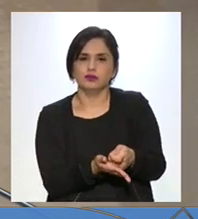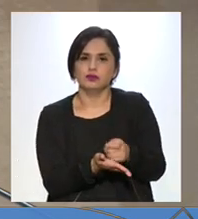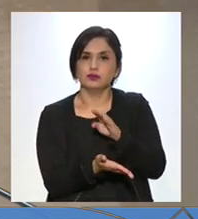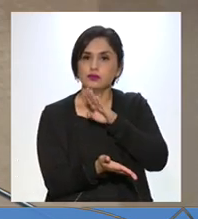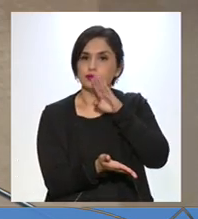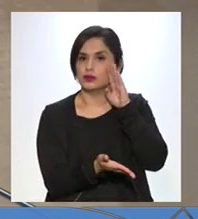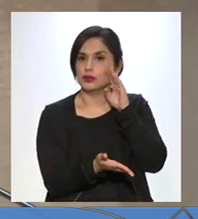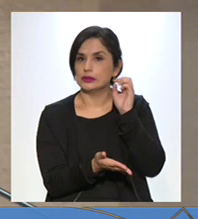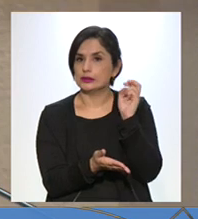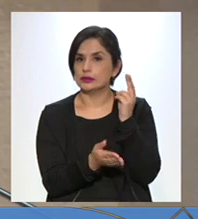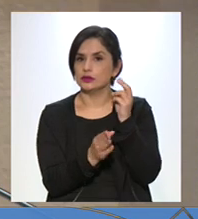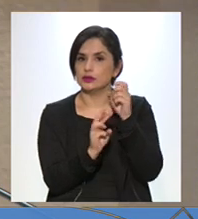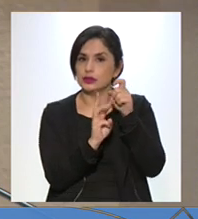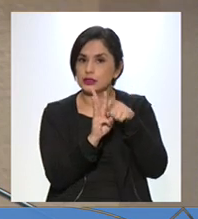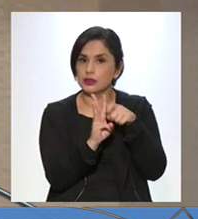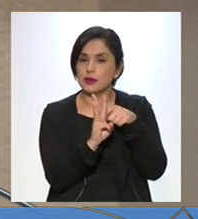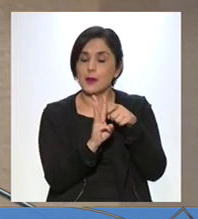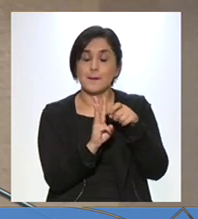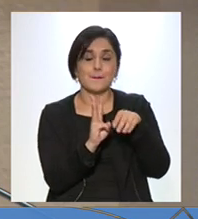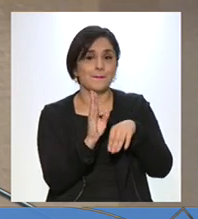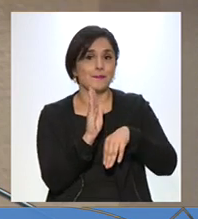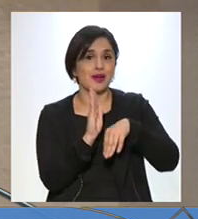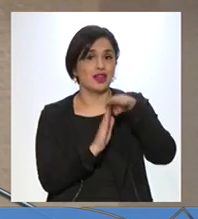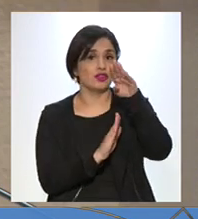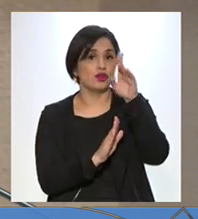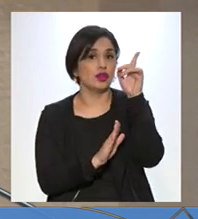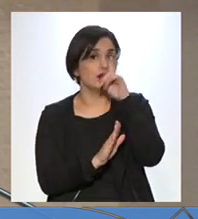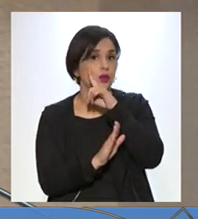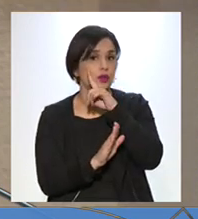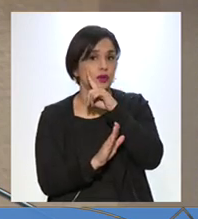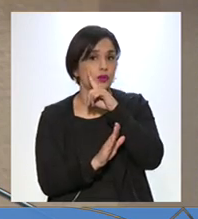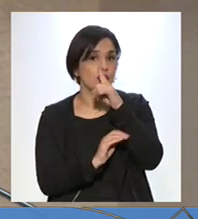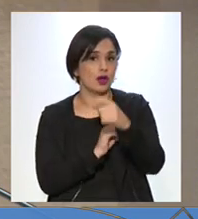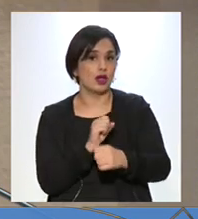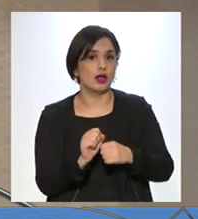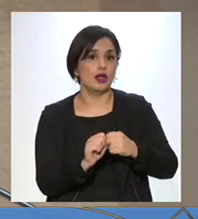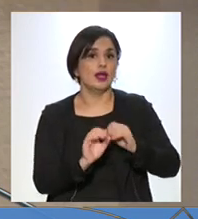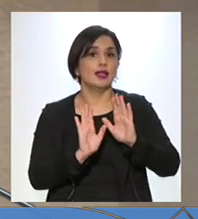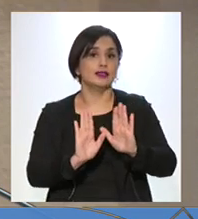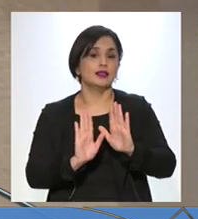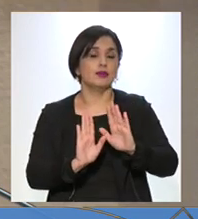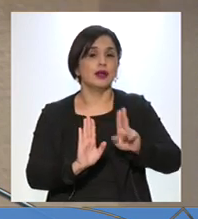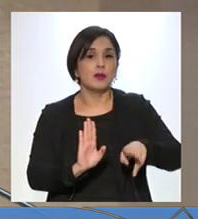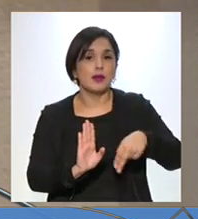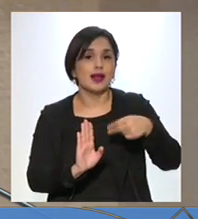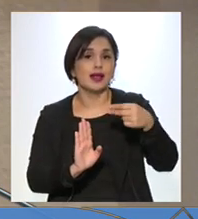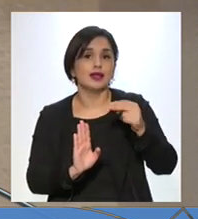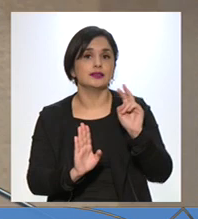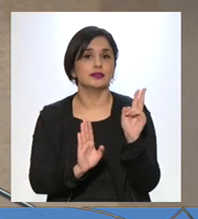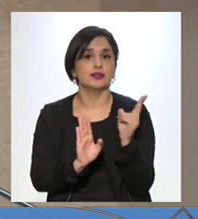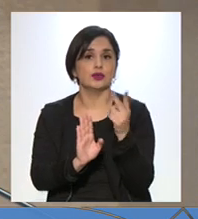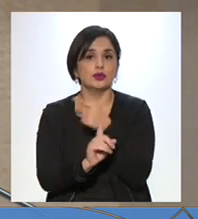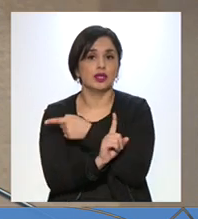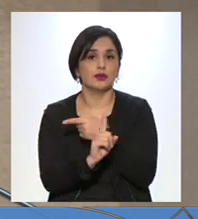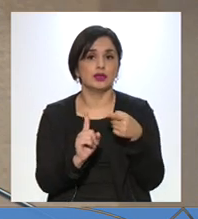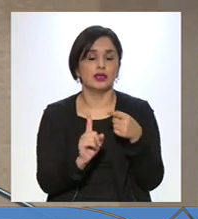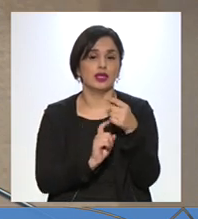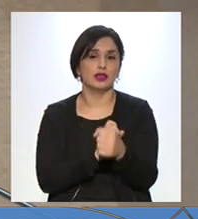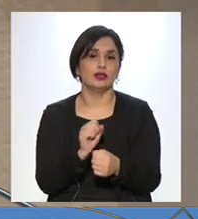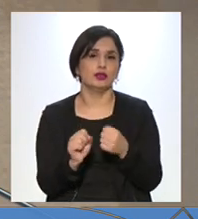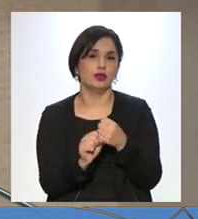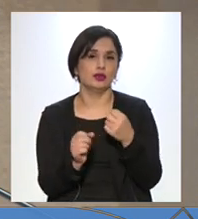segundo trimestre de este año fueron las más altas del último año, y las que se esperan para la segunda mitad de 2021, incluida la extensión del IFE